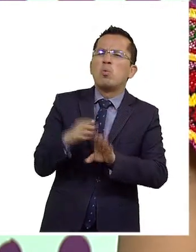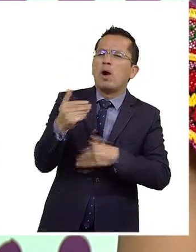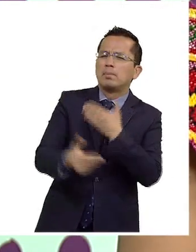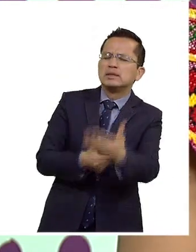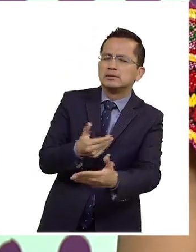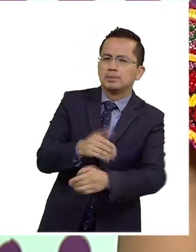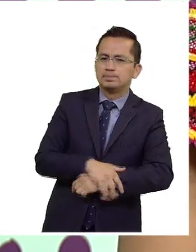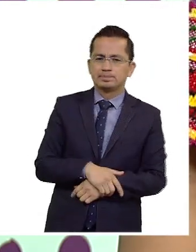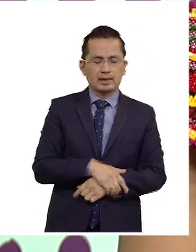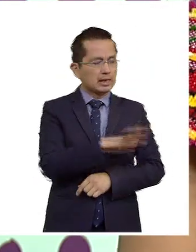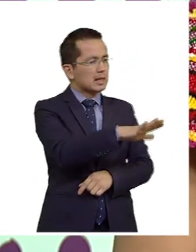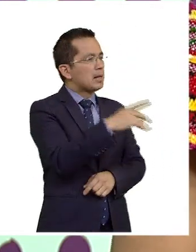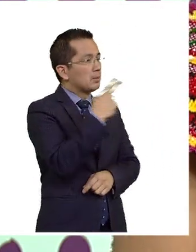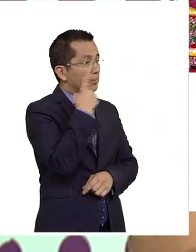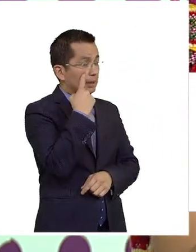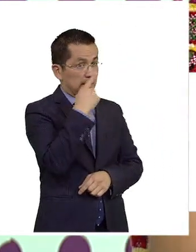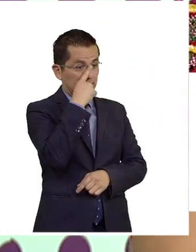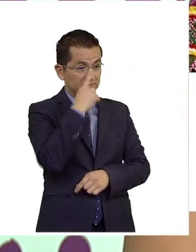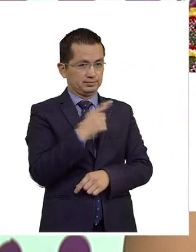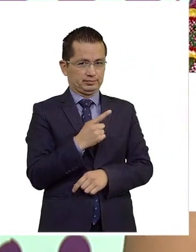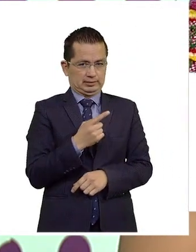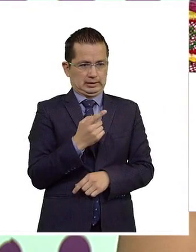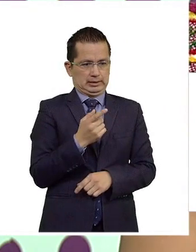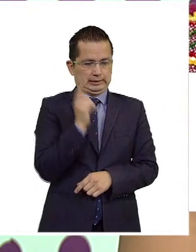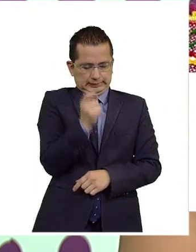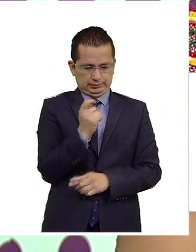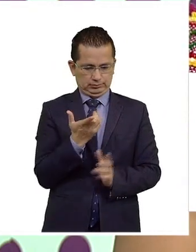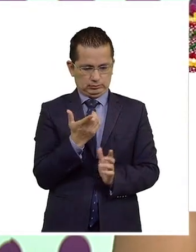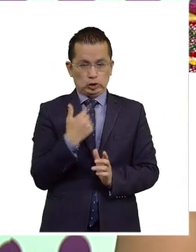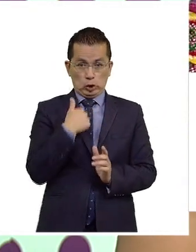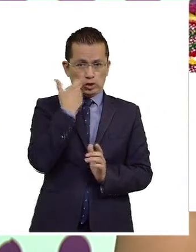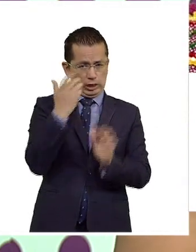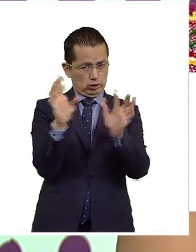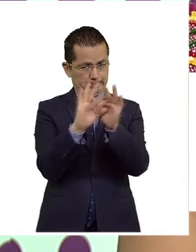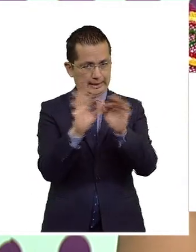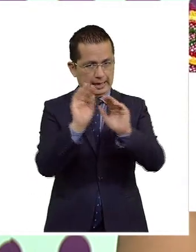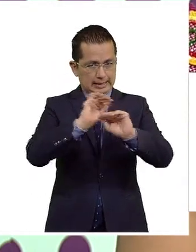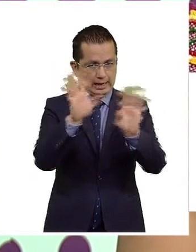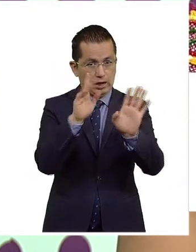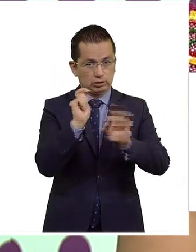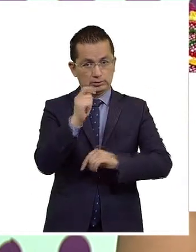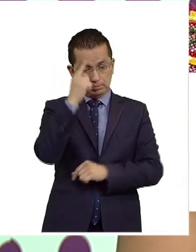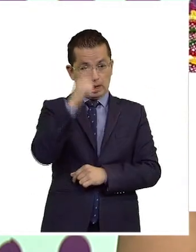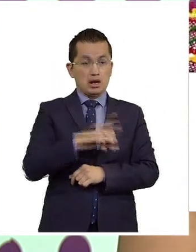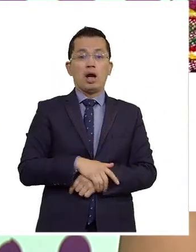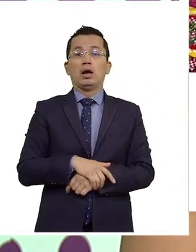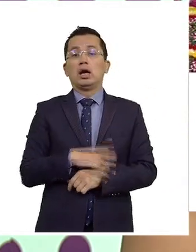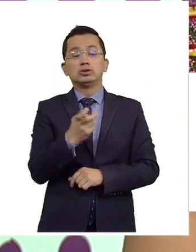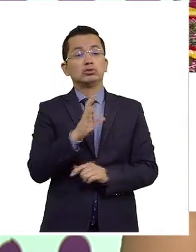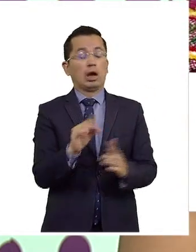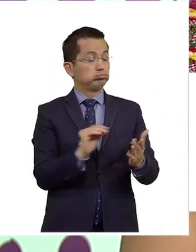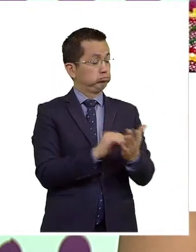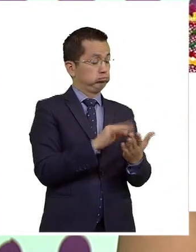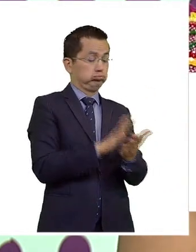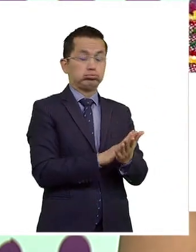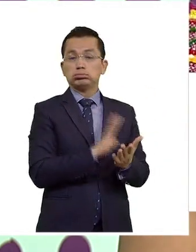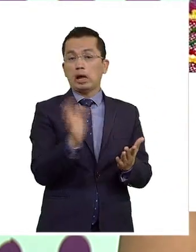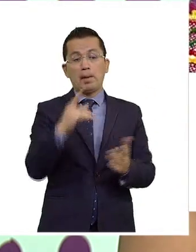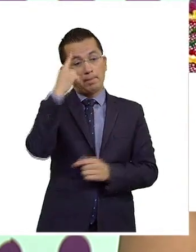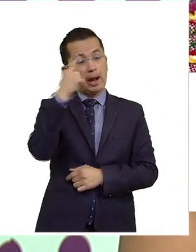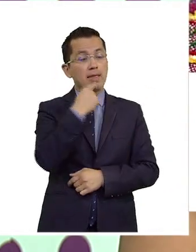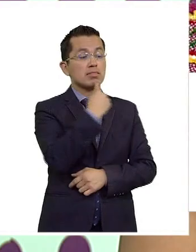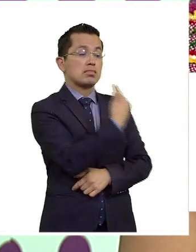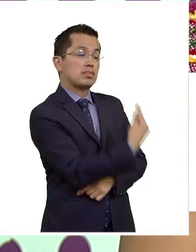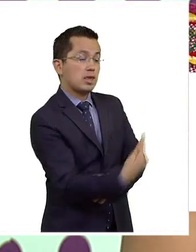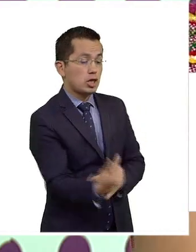no es que se haya creado una forma de reconocer la identidad de género en niñas, niños y adolescentes. Ya existe. O